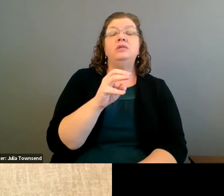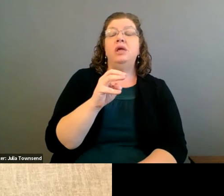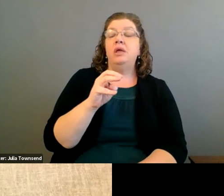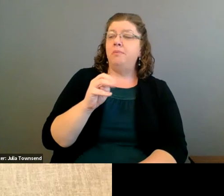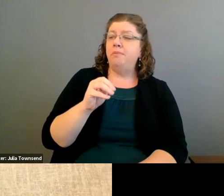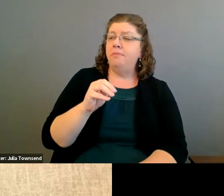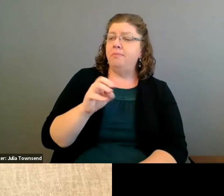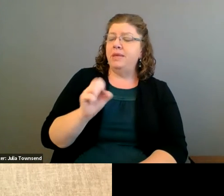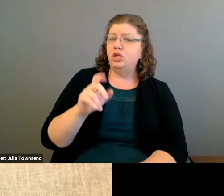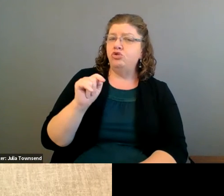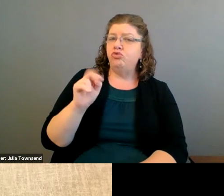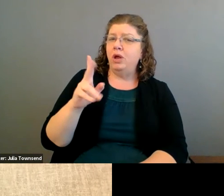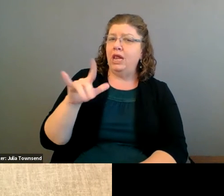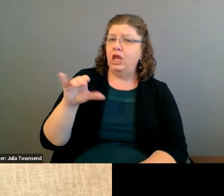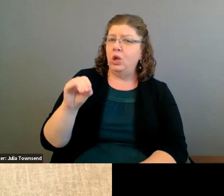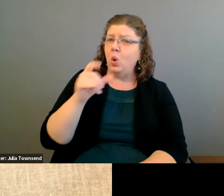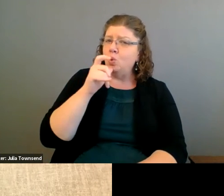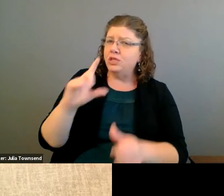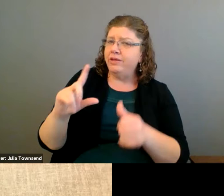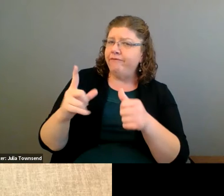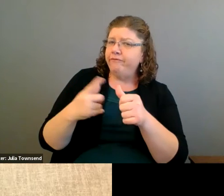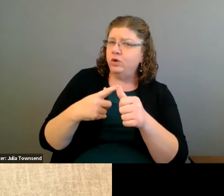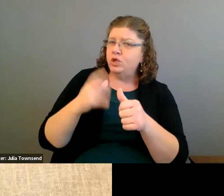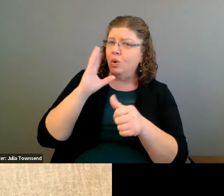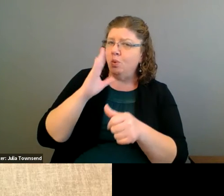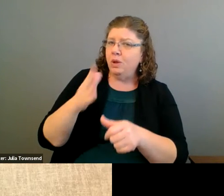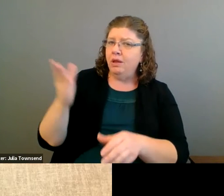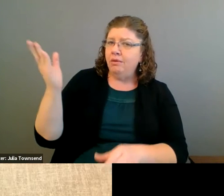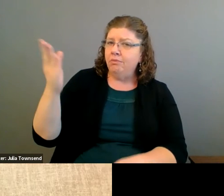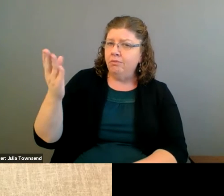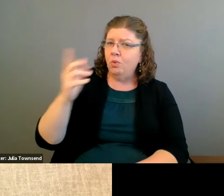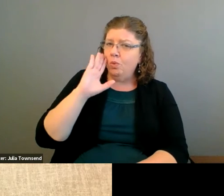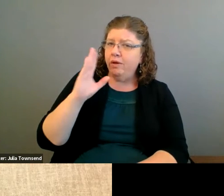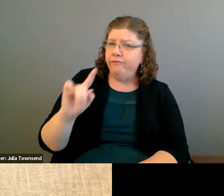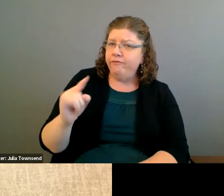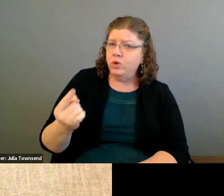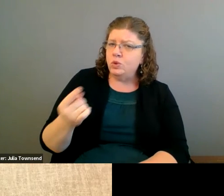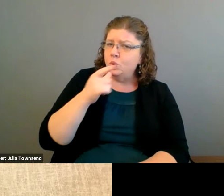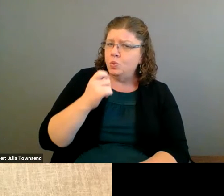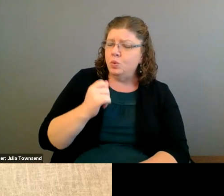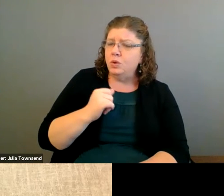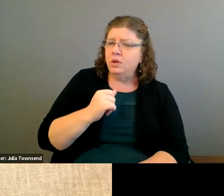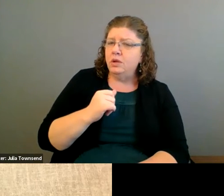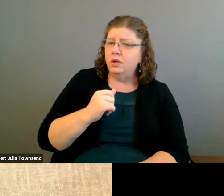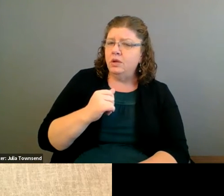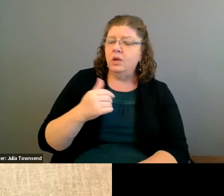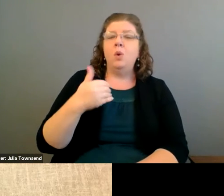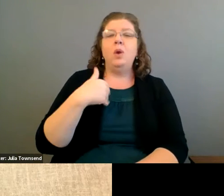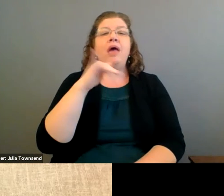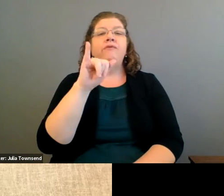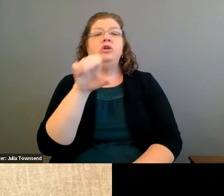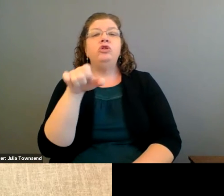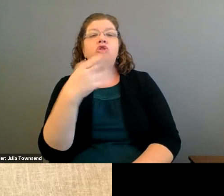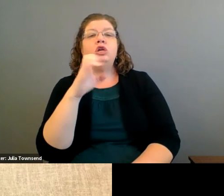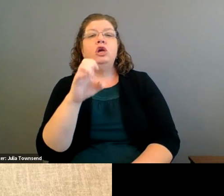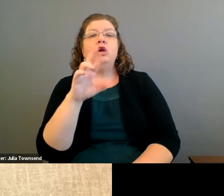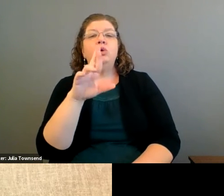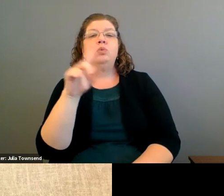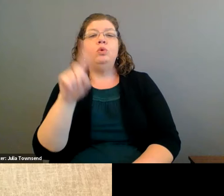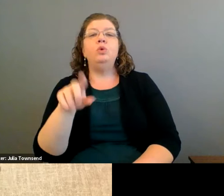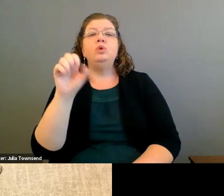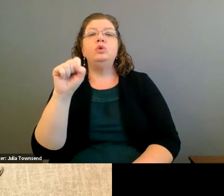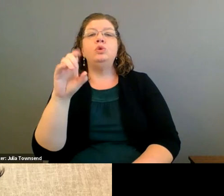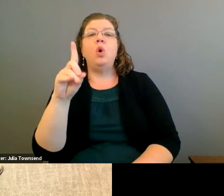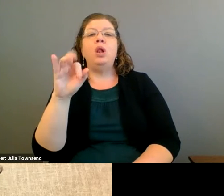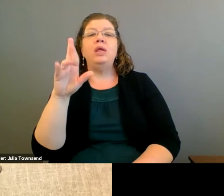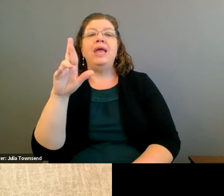señora Trujillo, ¿me puede decir quién es la primera persona que nos va a hablar ante el consejo? Sí, tenemos a Joshua Cruz